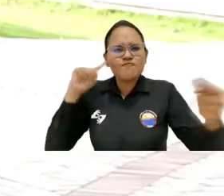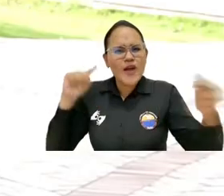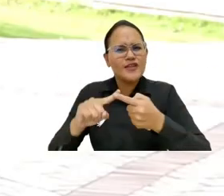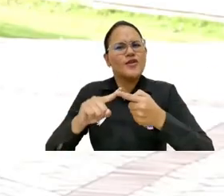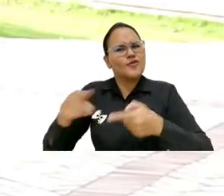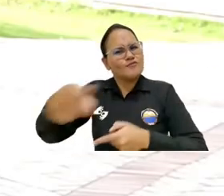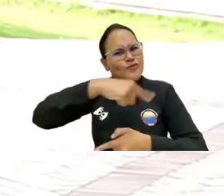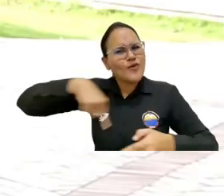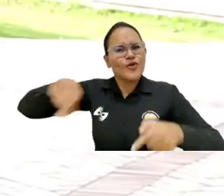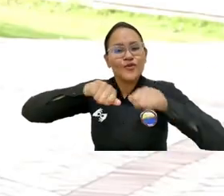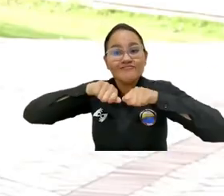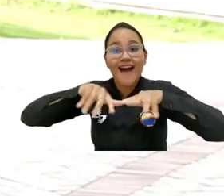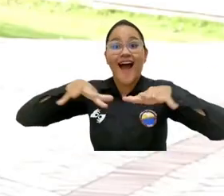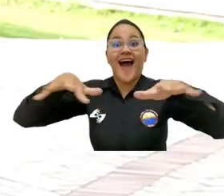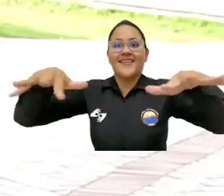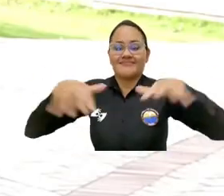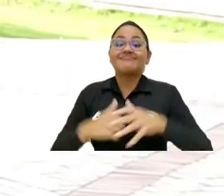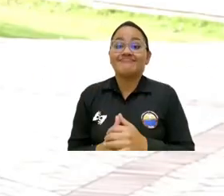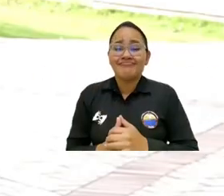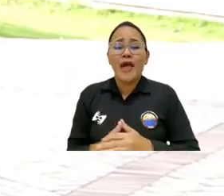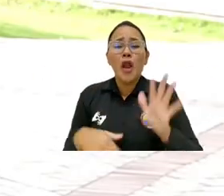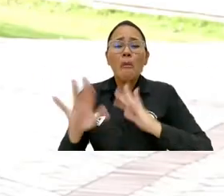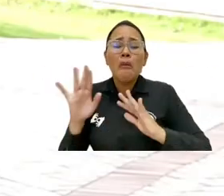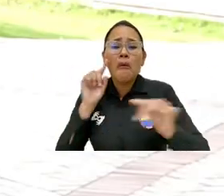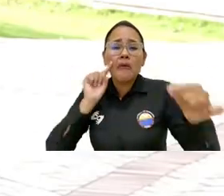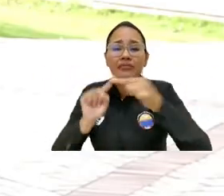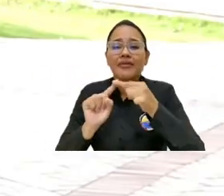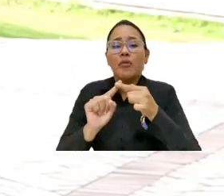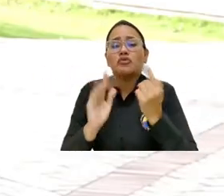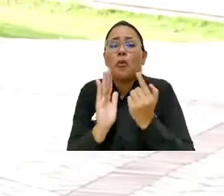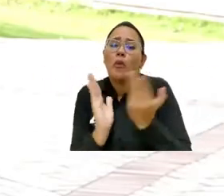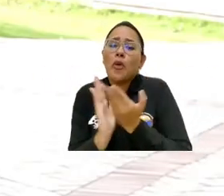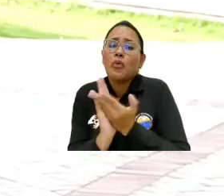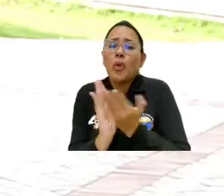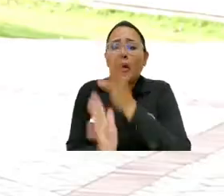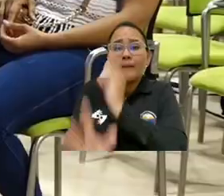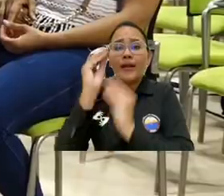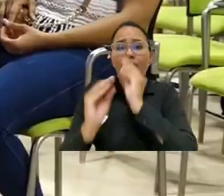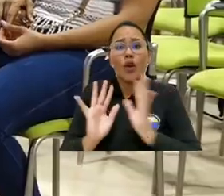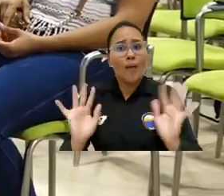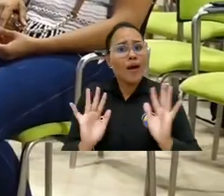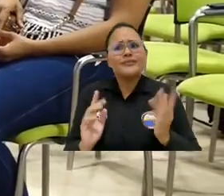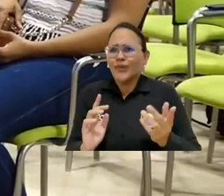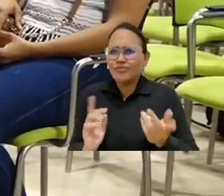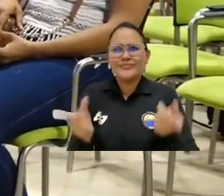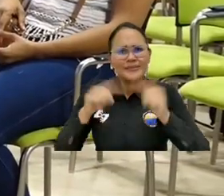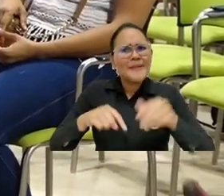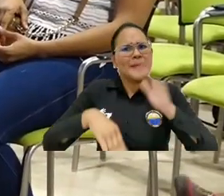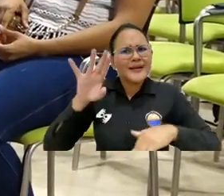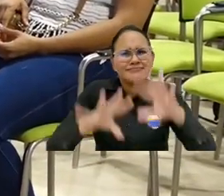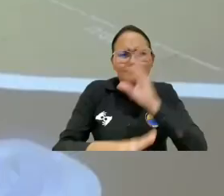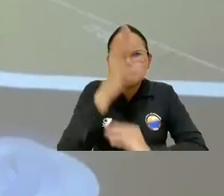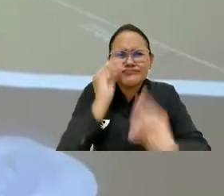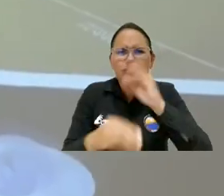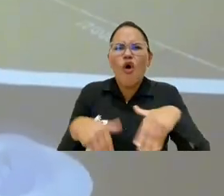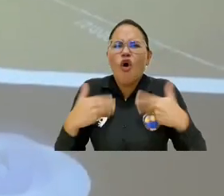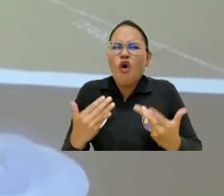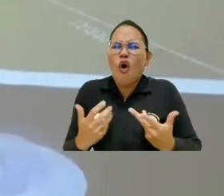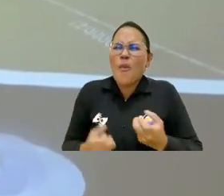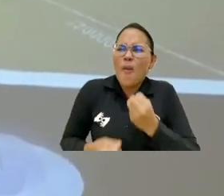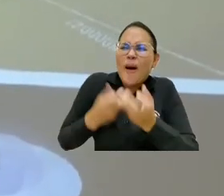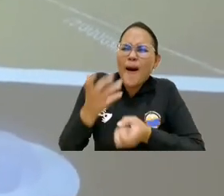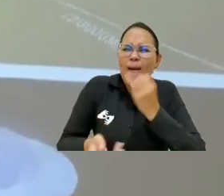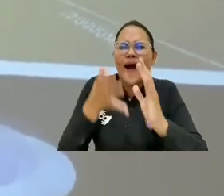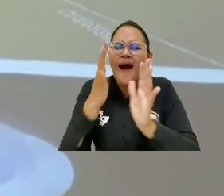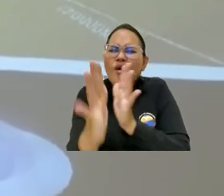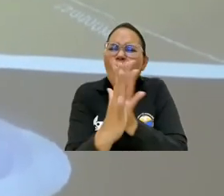Nos permite expandirnos, entonces no solamente se queda en algo estudiantil, sino que también cualquier persona del Caribe permite